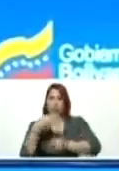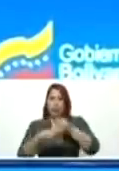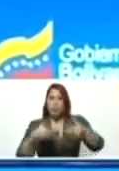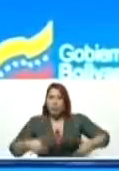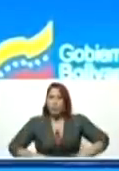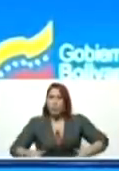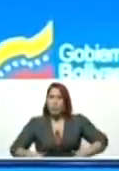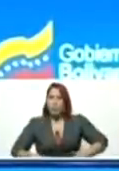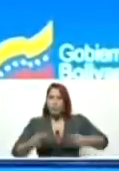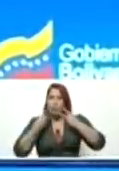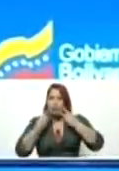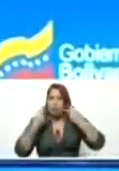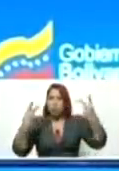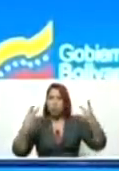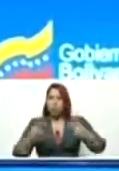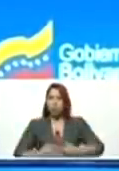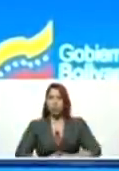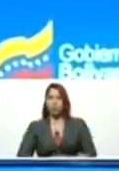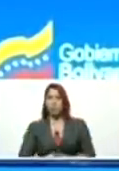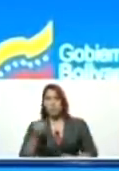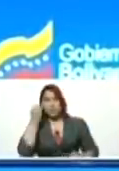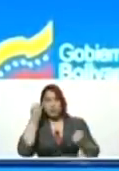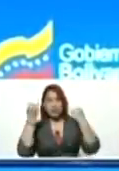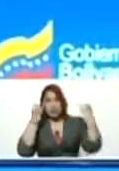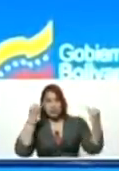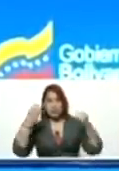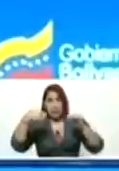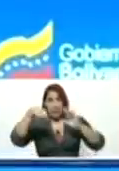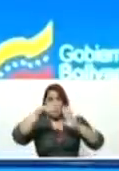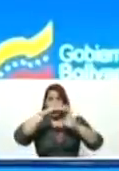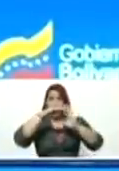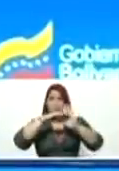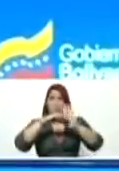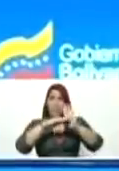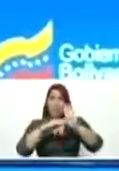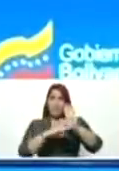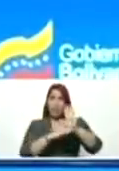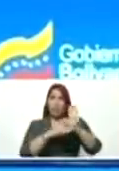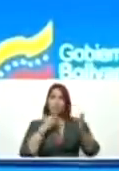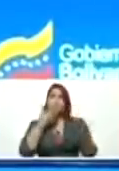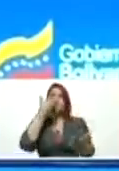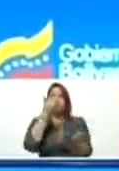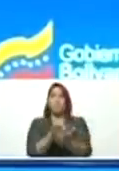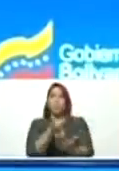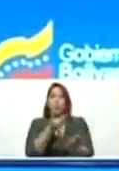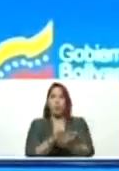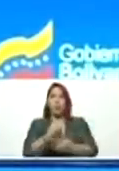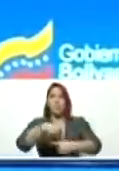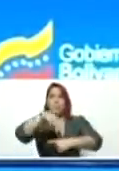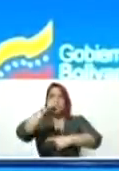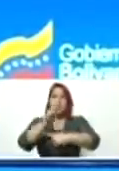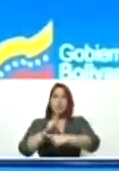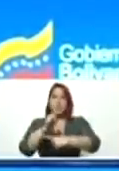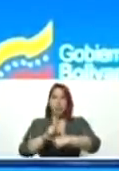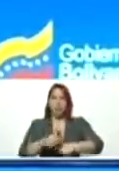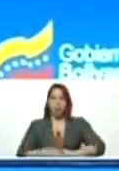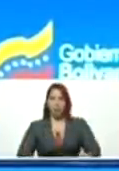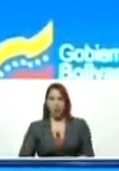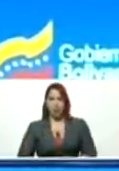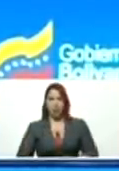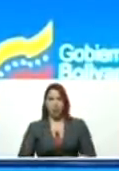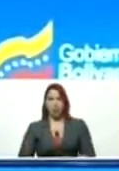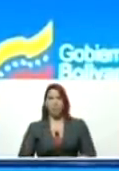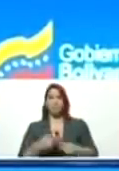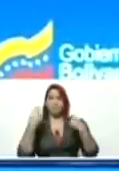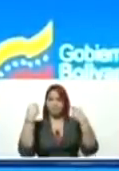difusión de las ideas principales de las propuestas principales a nivel de